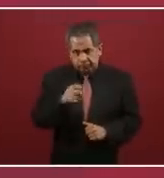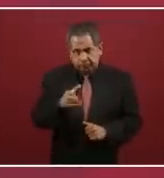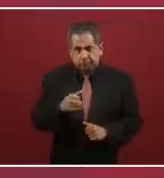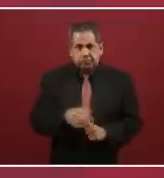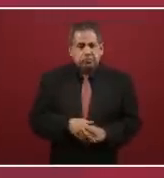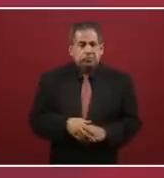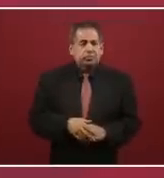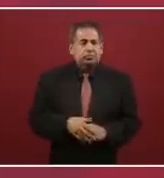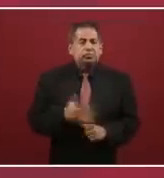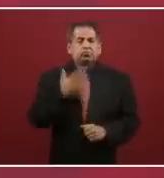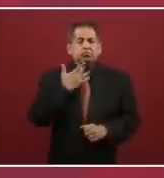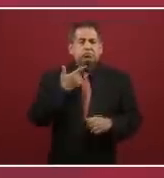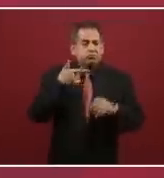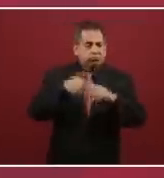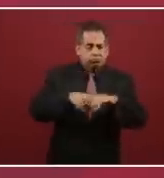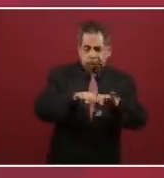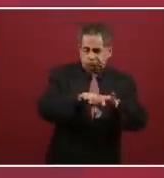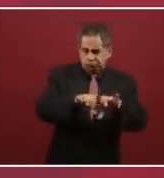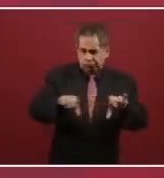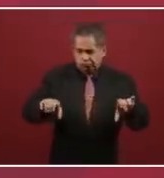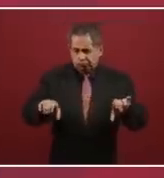los gasoductos,